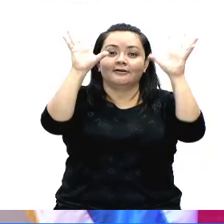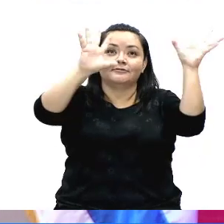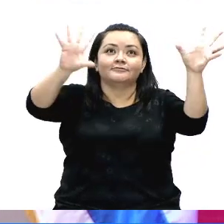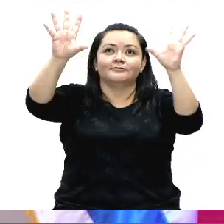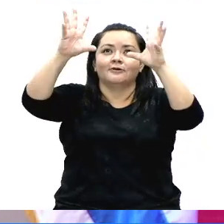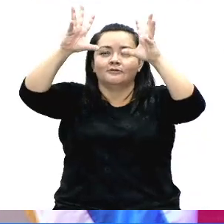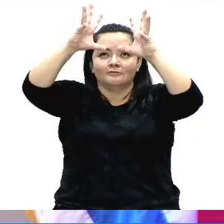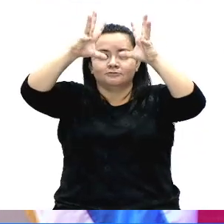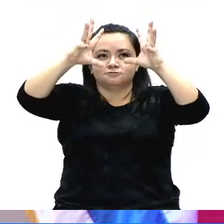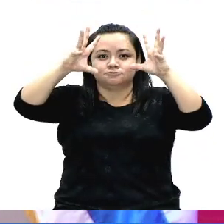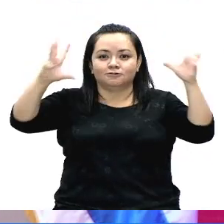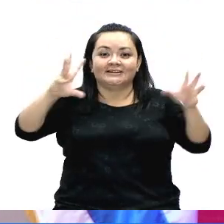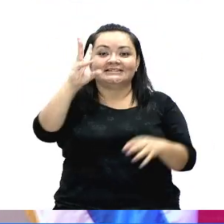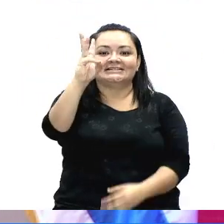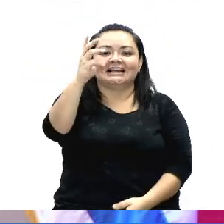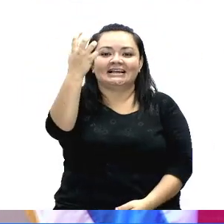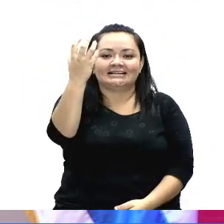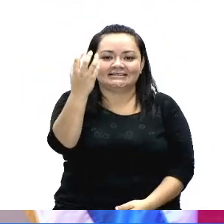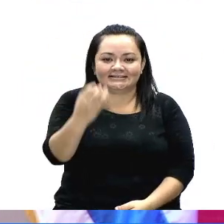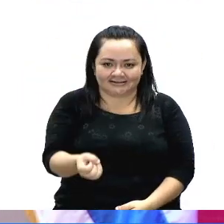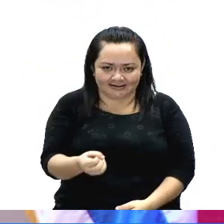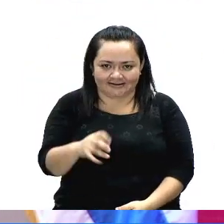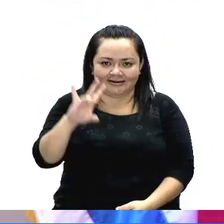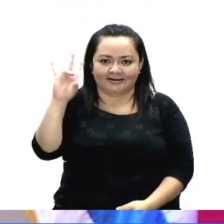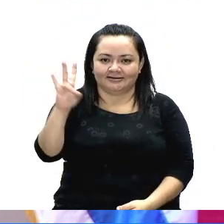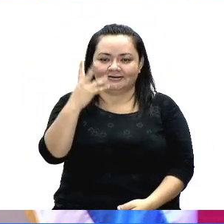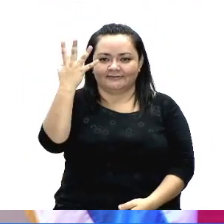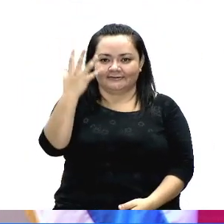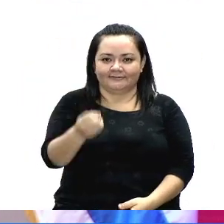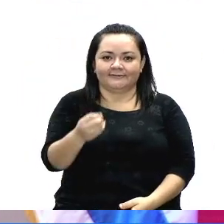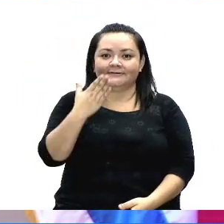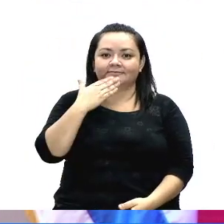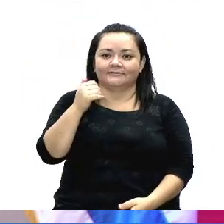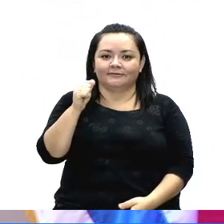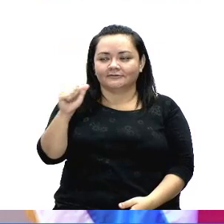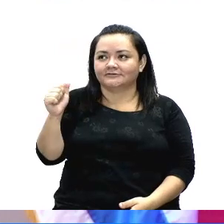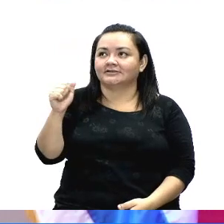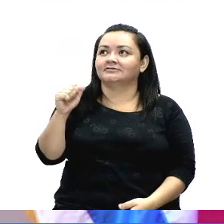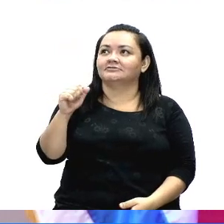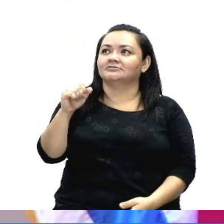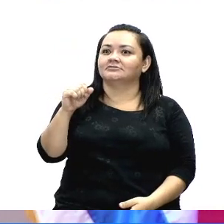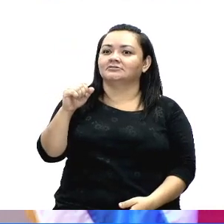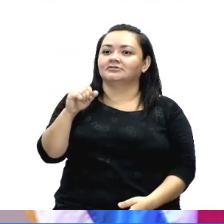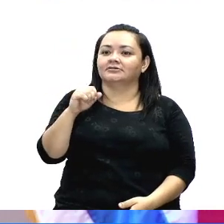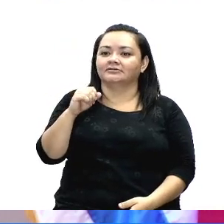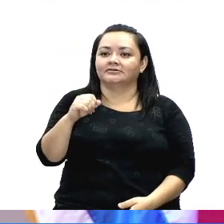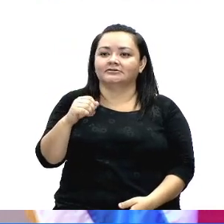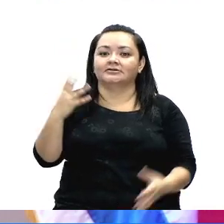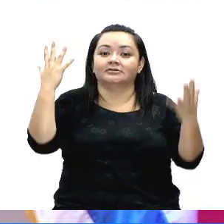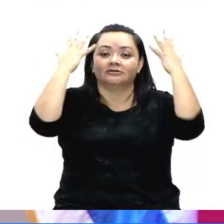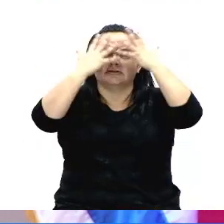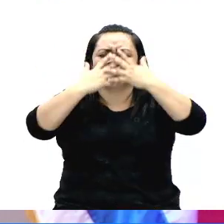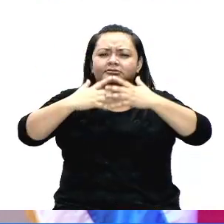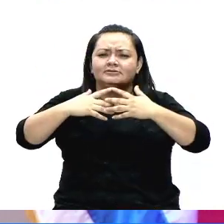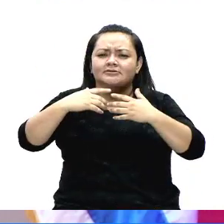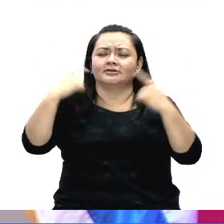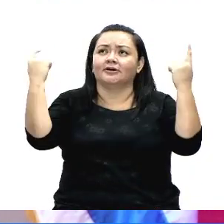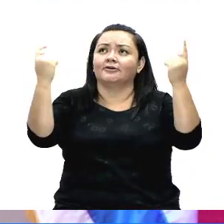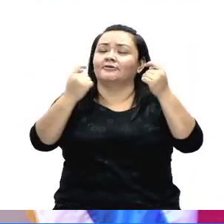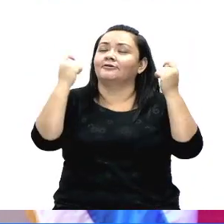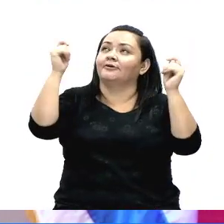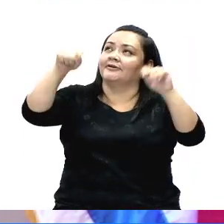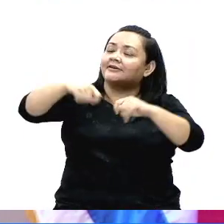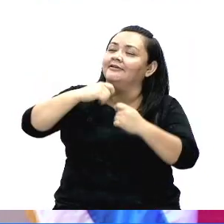cubrió por seis días y el séptimo día llamó a moisés de en medio de la nube y la apariencia de la gloria de